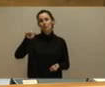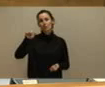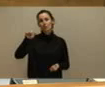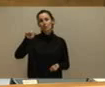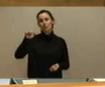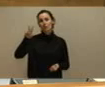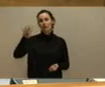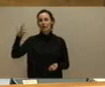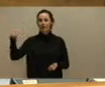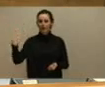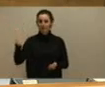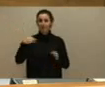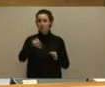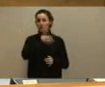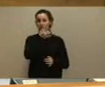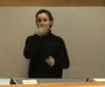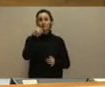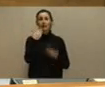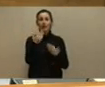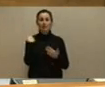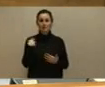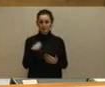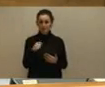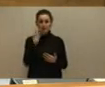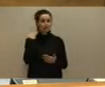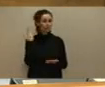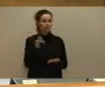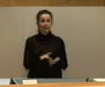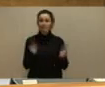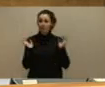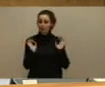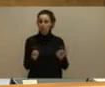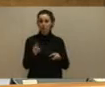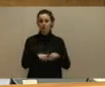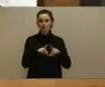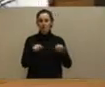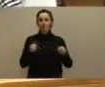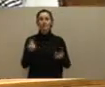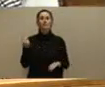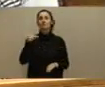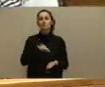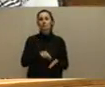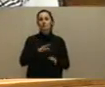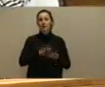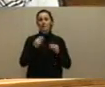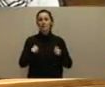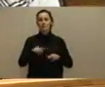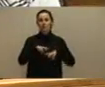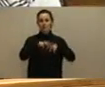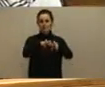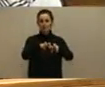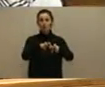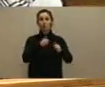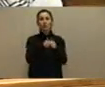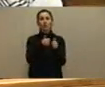tiene la palabra. Sí, gracias, presidente. ¿Cuál es la fecha exacta en la que el Principado de Asturias se personó en las diligencias de investigación seguidas por